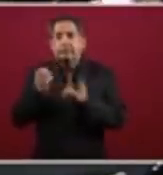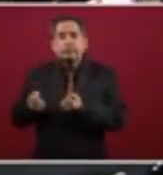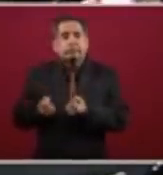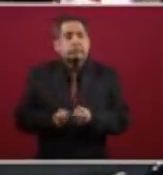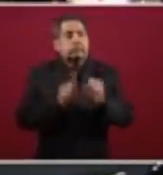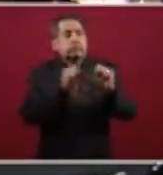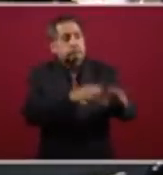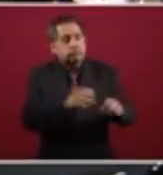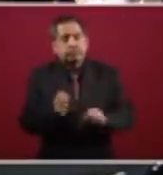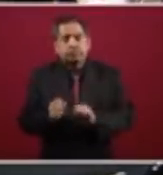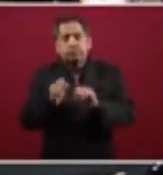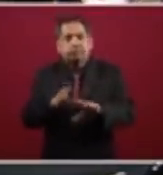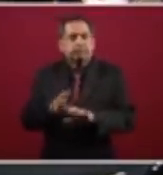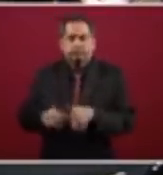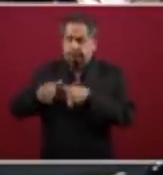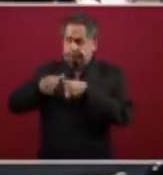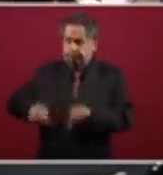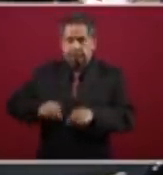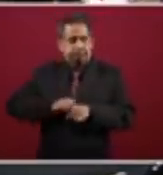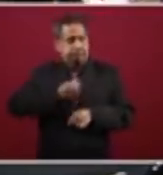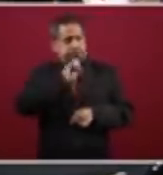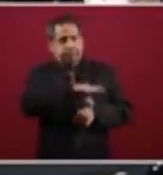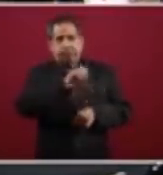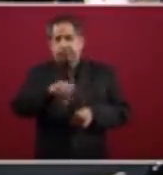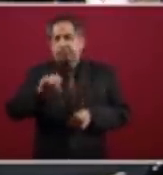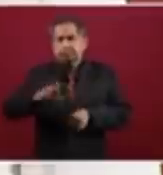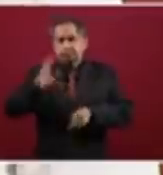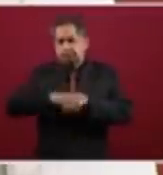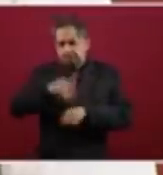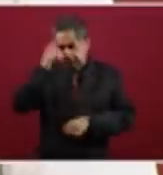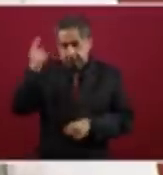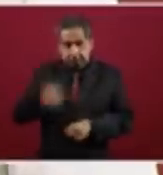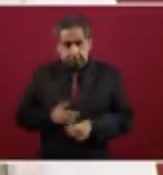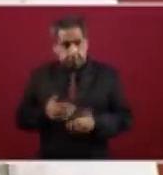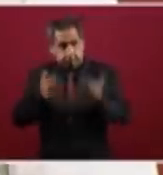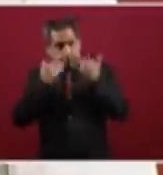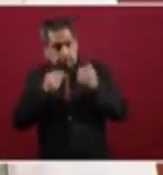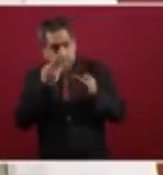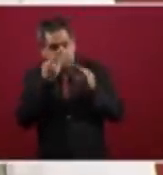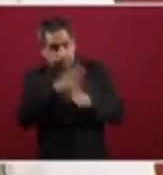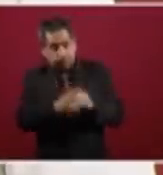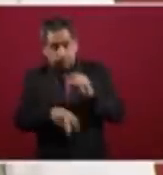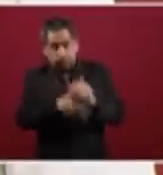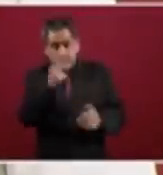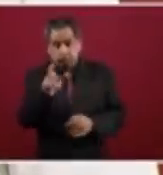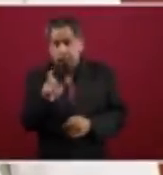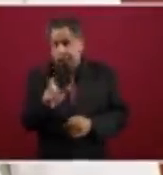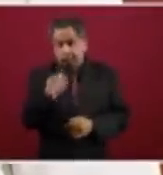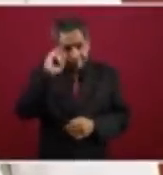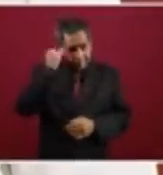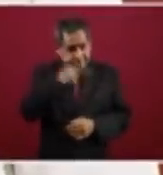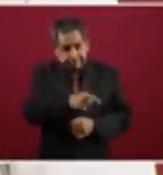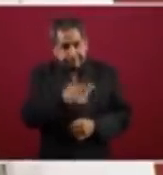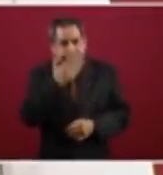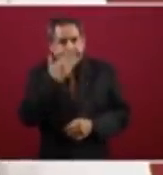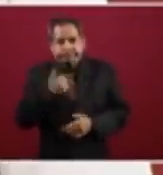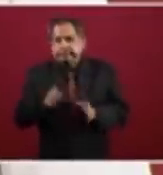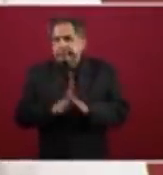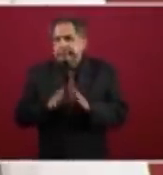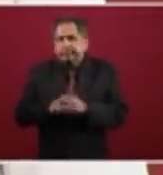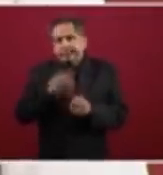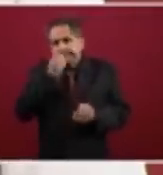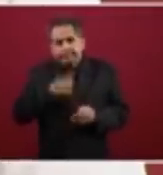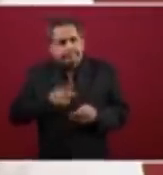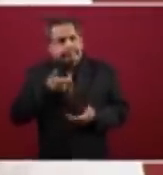presidente, este modelo de PA. Mientras no haya bancos en las zonas rurales e indígenas, no se ha podido hacer de otra manera,